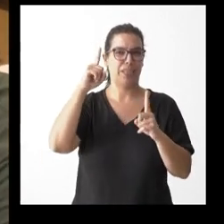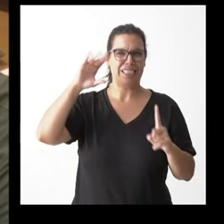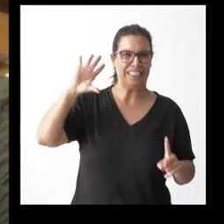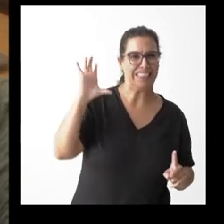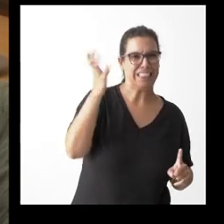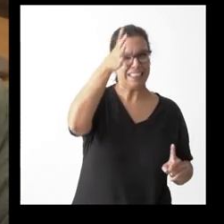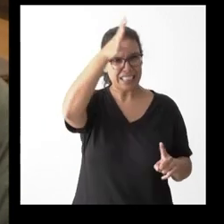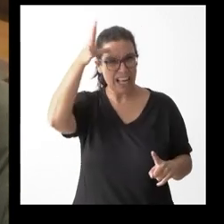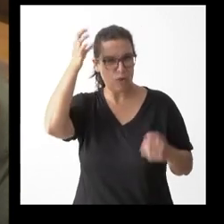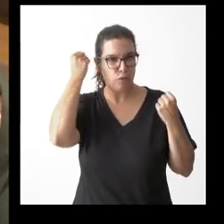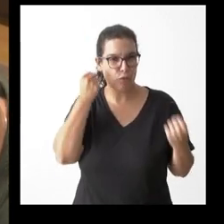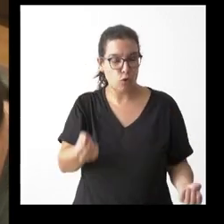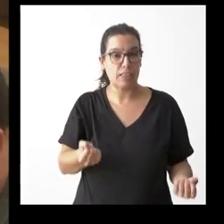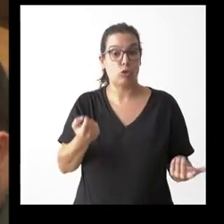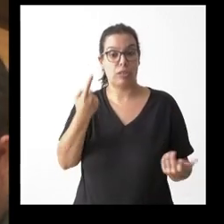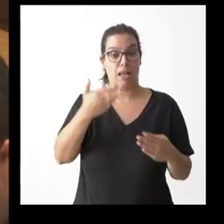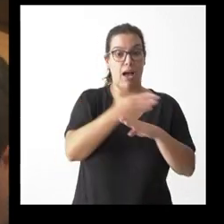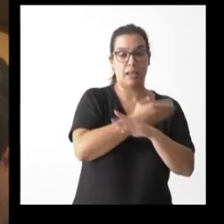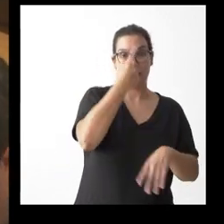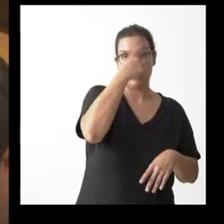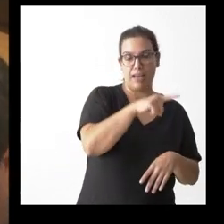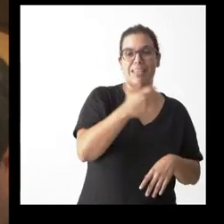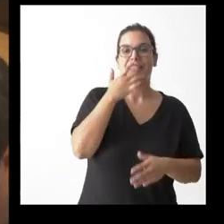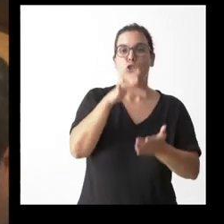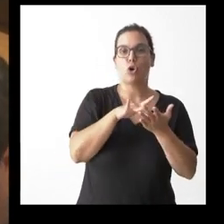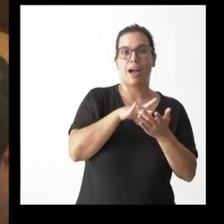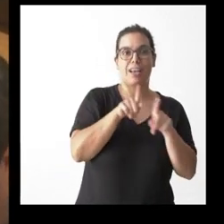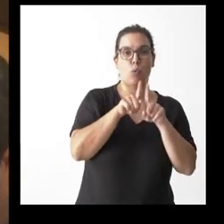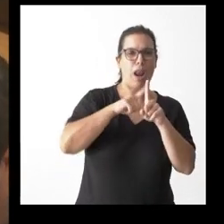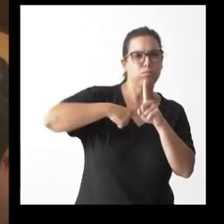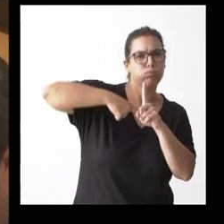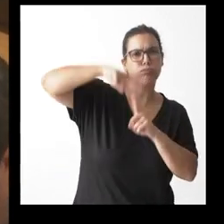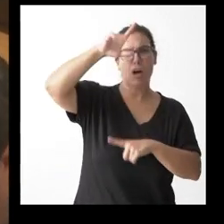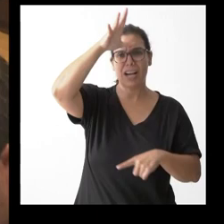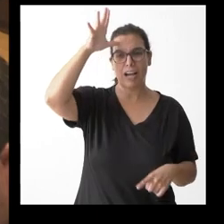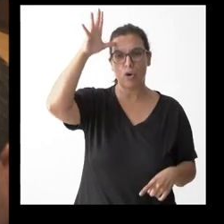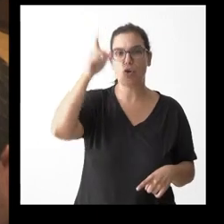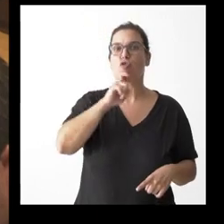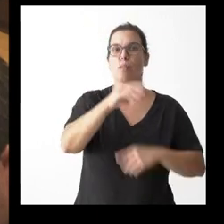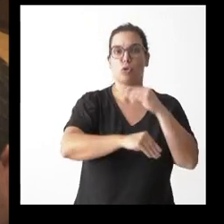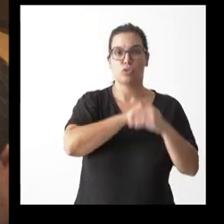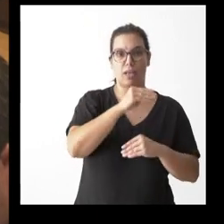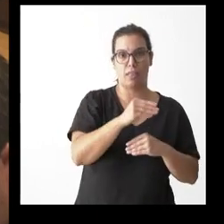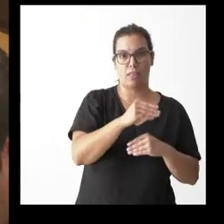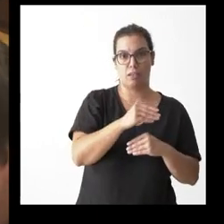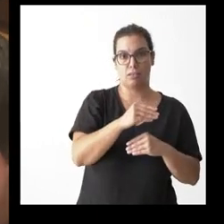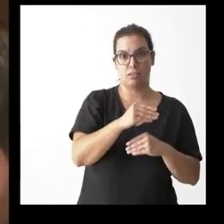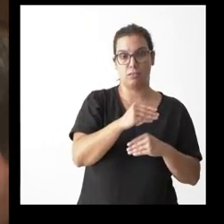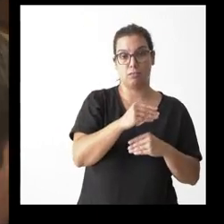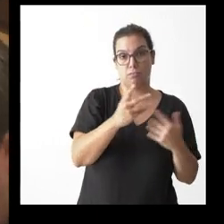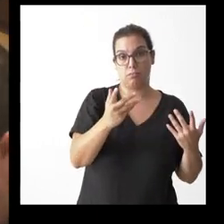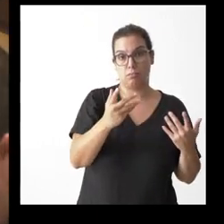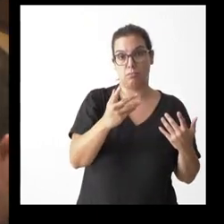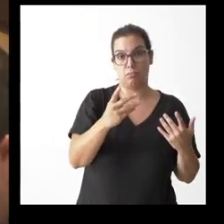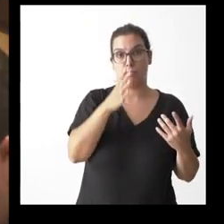esto es cierto, ¿cómo se actúa en casos de ola de calor y riesgo de incendio fuera de temporada de riesgo elevado, que es lo que estaba